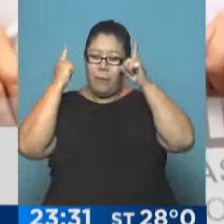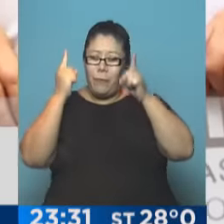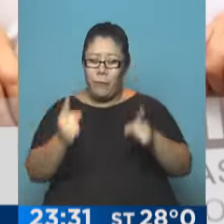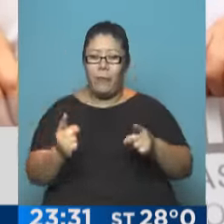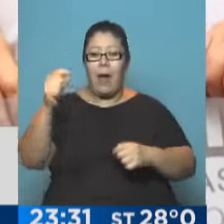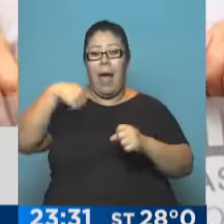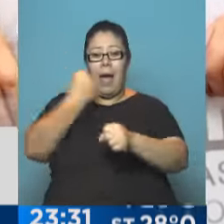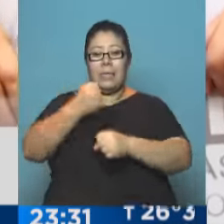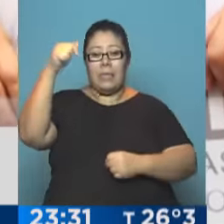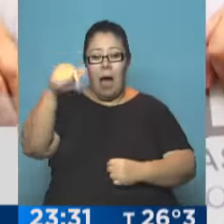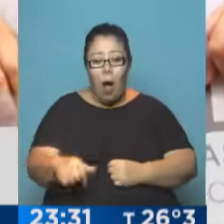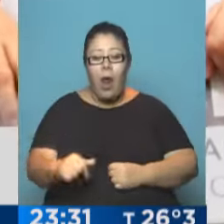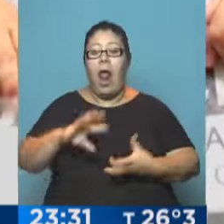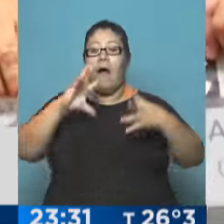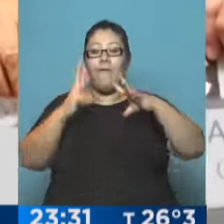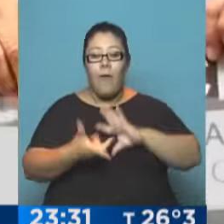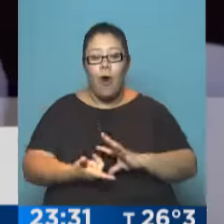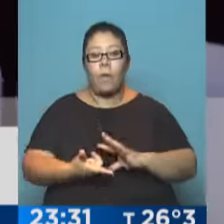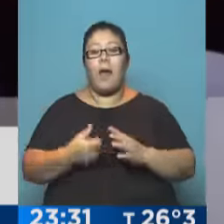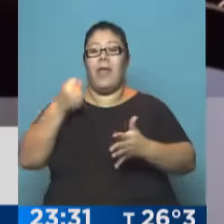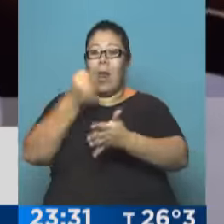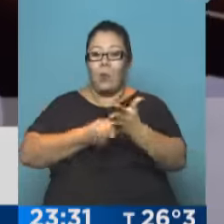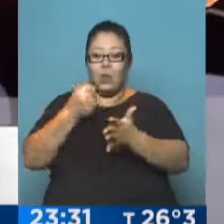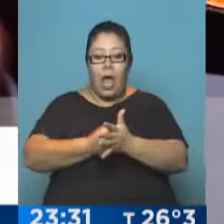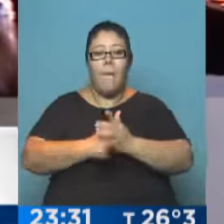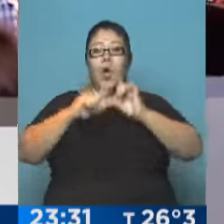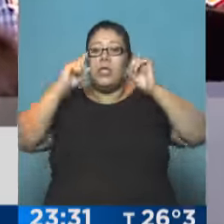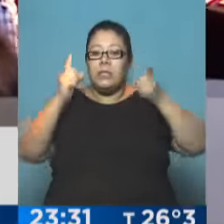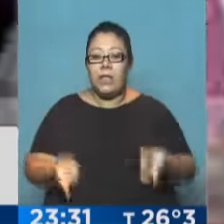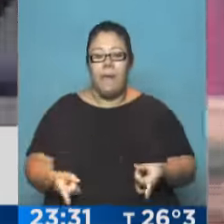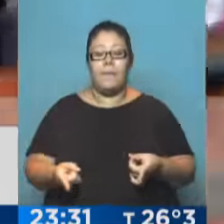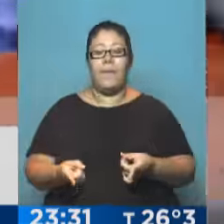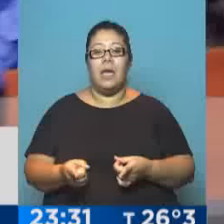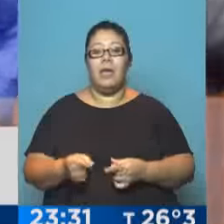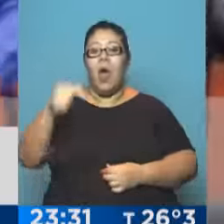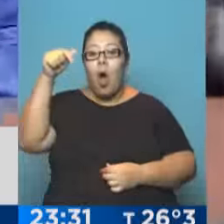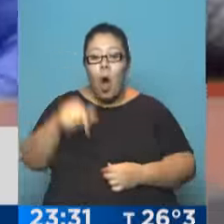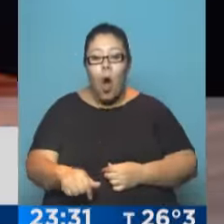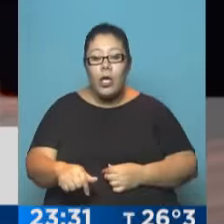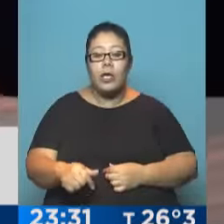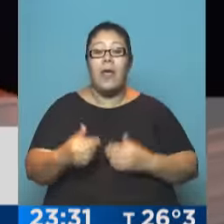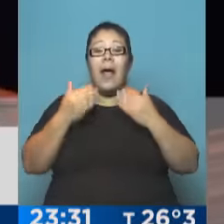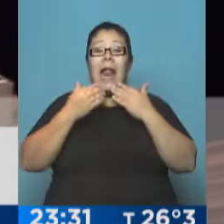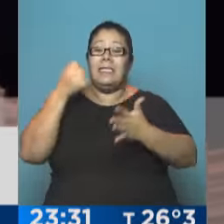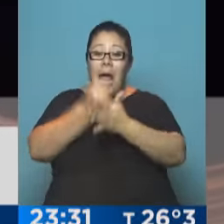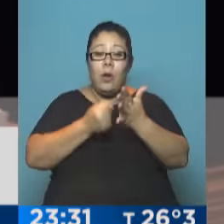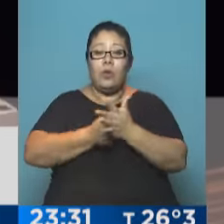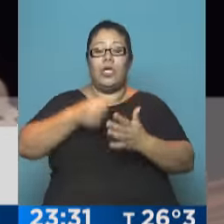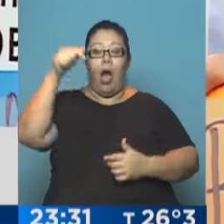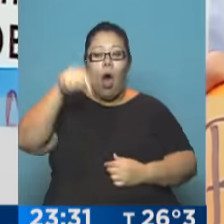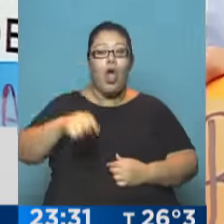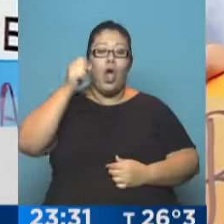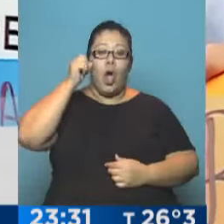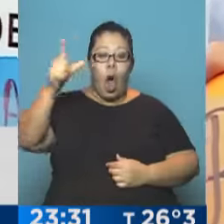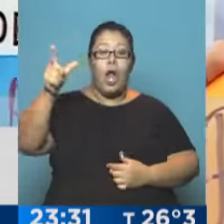acá, del modo en que lo hicimos, y entendemos que eso nos permitió hoy estar diciendo que en